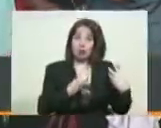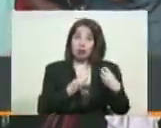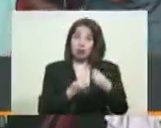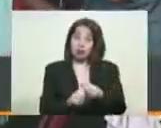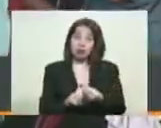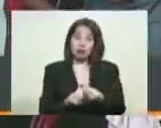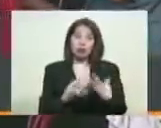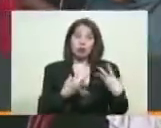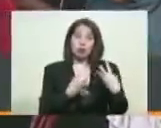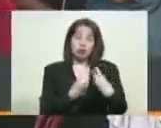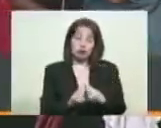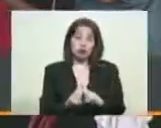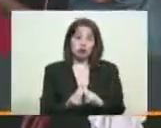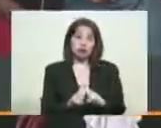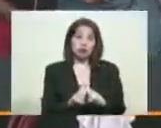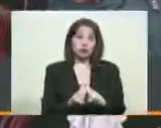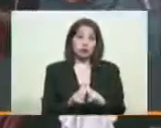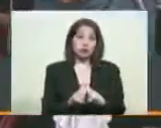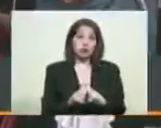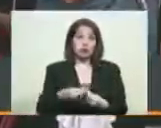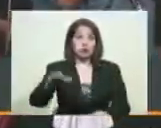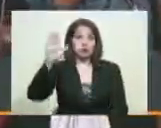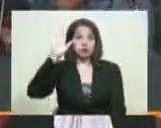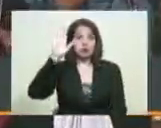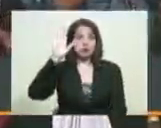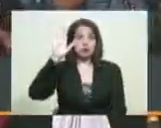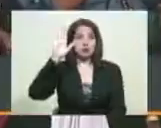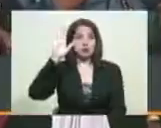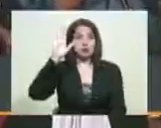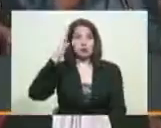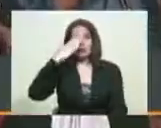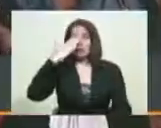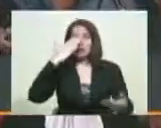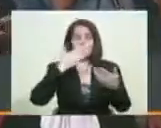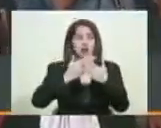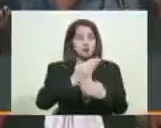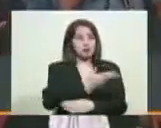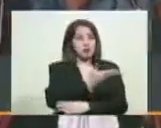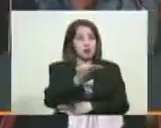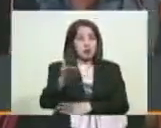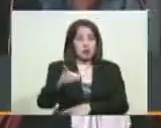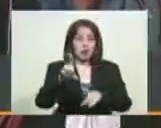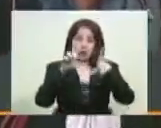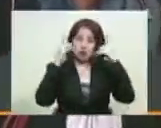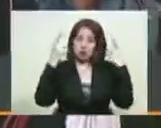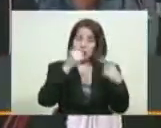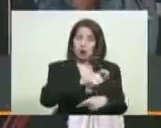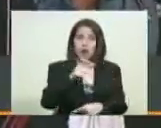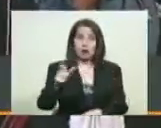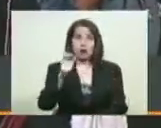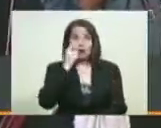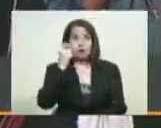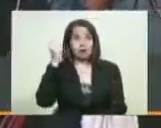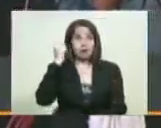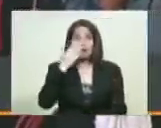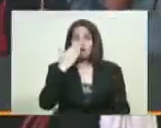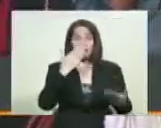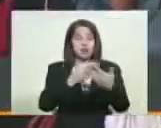vamos. Lo juro ante ustedes, guaireños y guaireños. Lo juro frente al